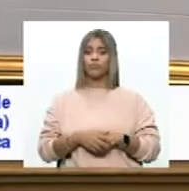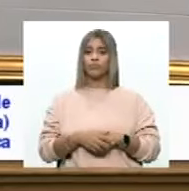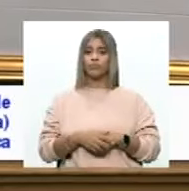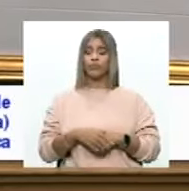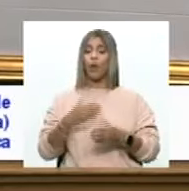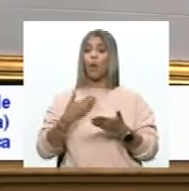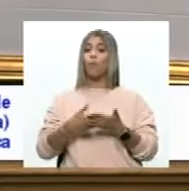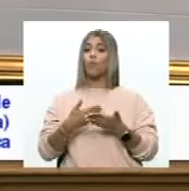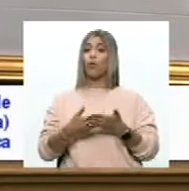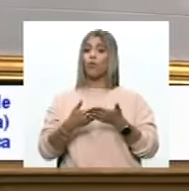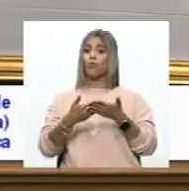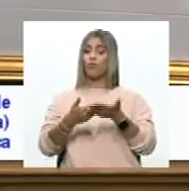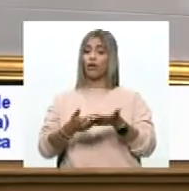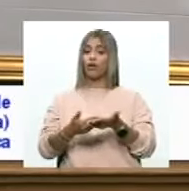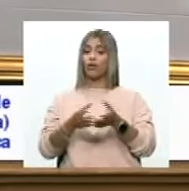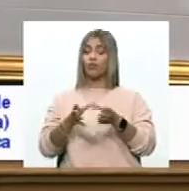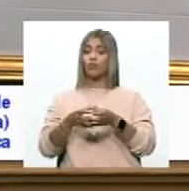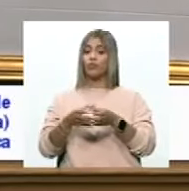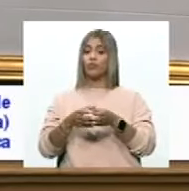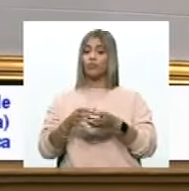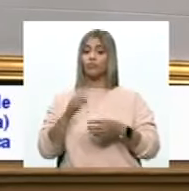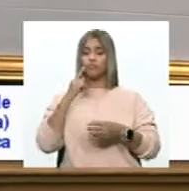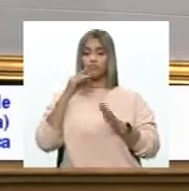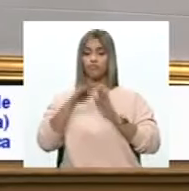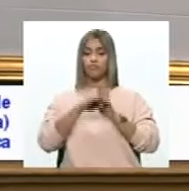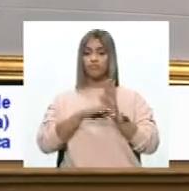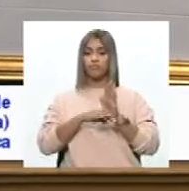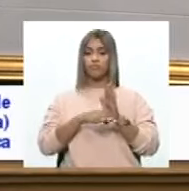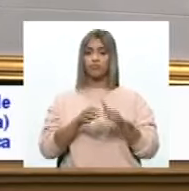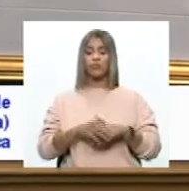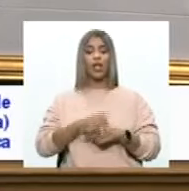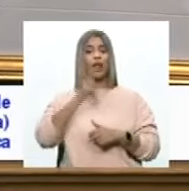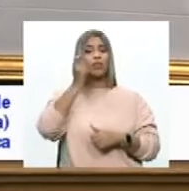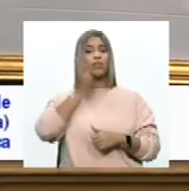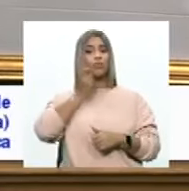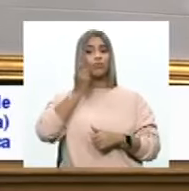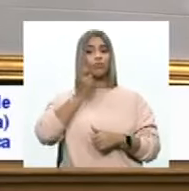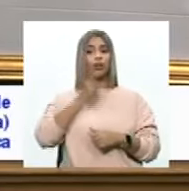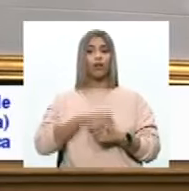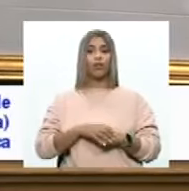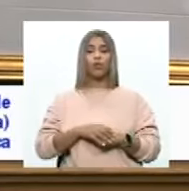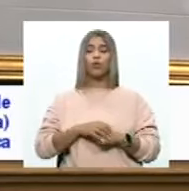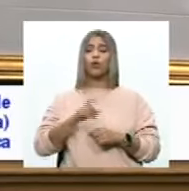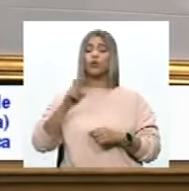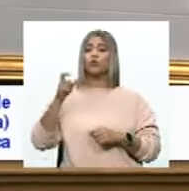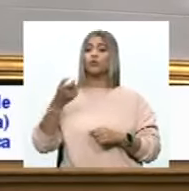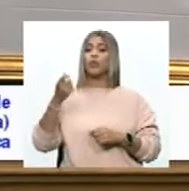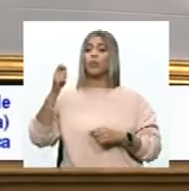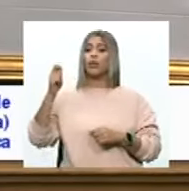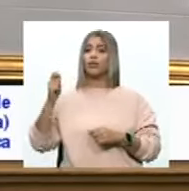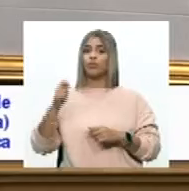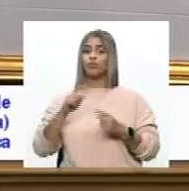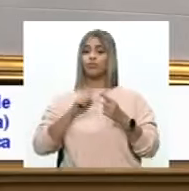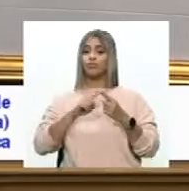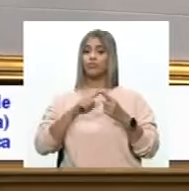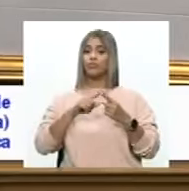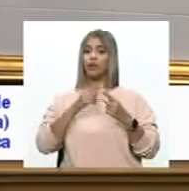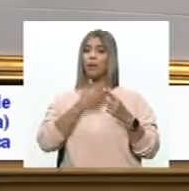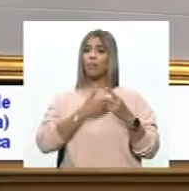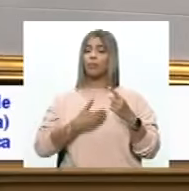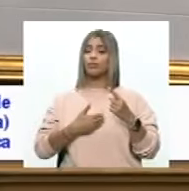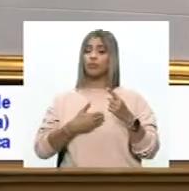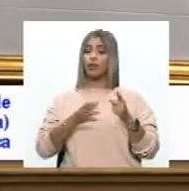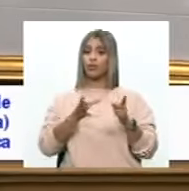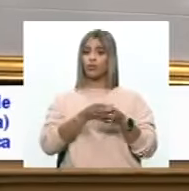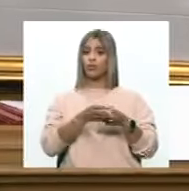Nuestra propuesta de Comité de Postulaciones es la siguiente. Diputado Giuseppe Alessandrello, quien presidiría el